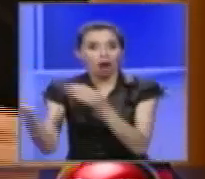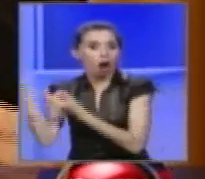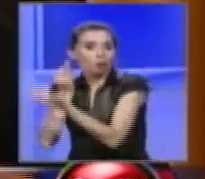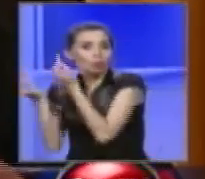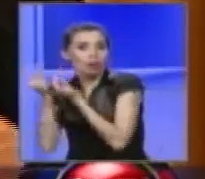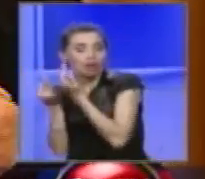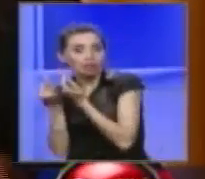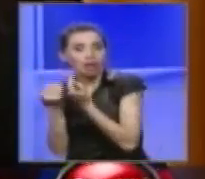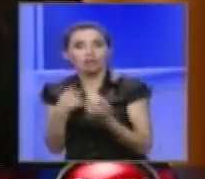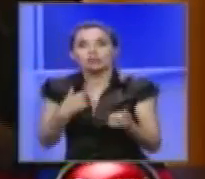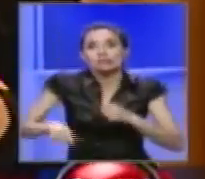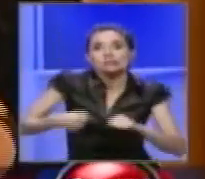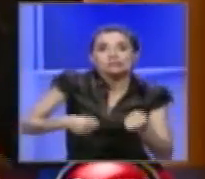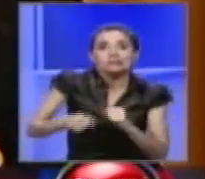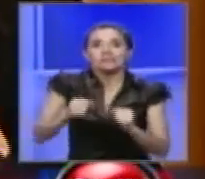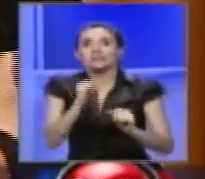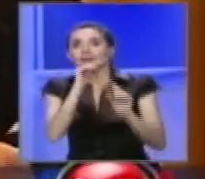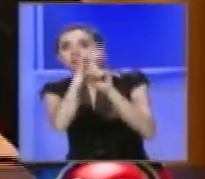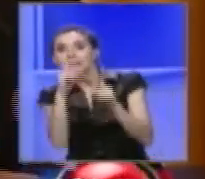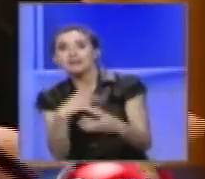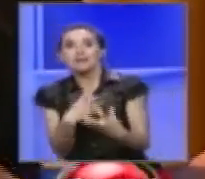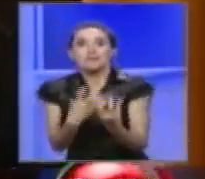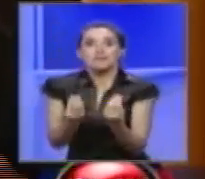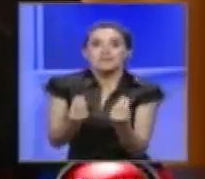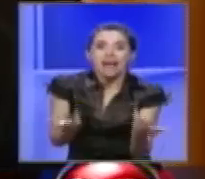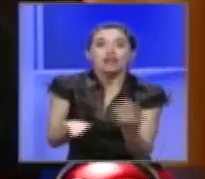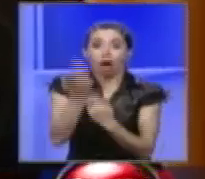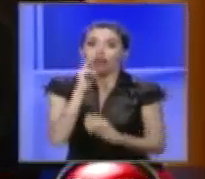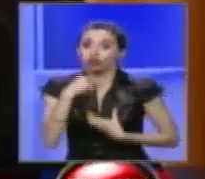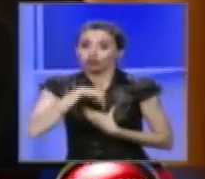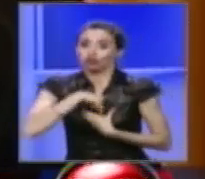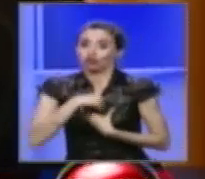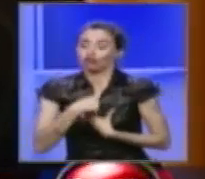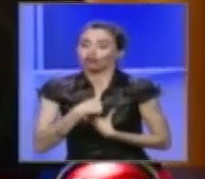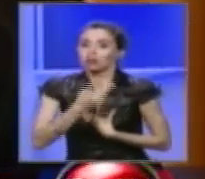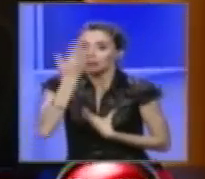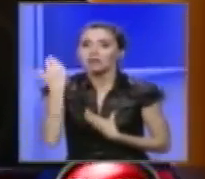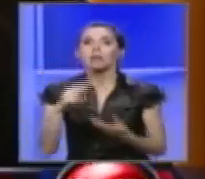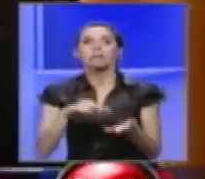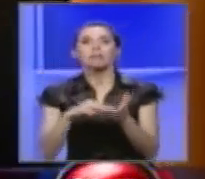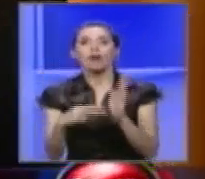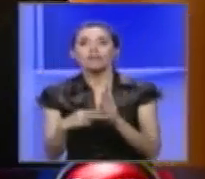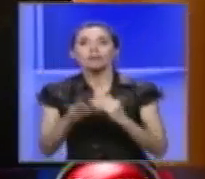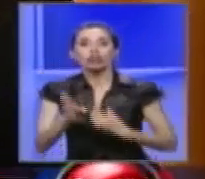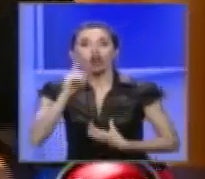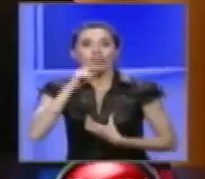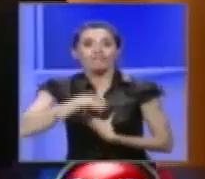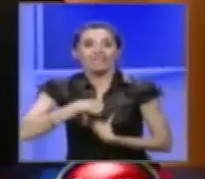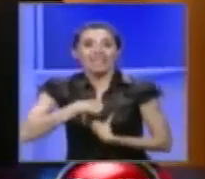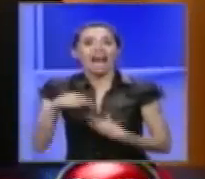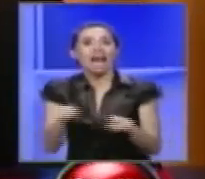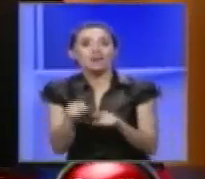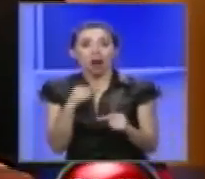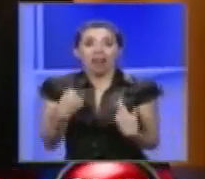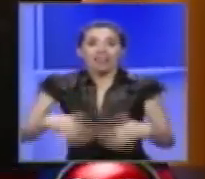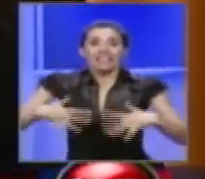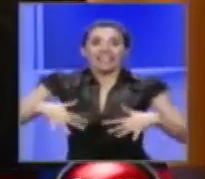Y la ansiedad, la incertidumbre, el miedo existía. El problema es que sigue ahí. Estoy igual de